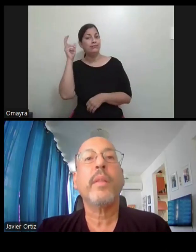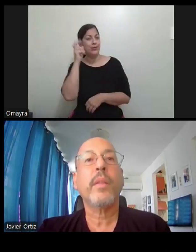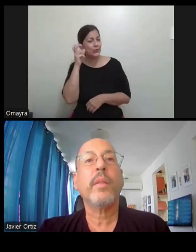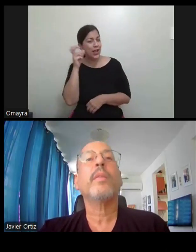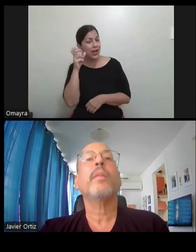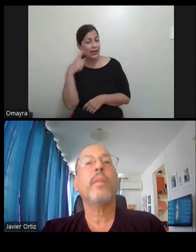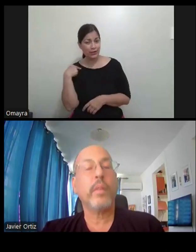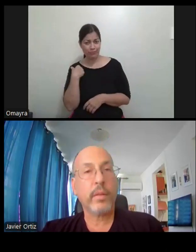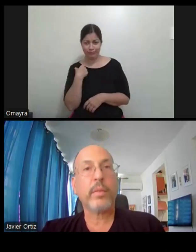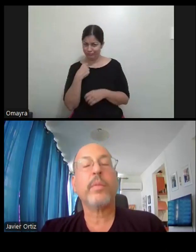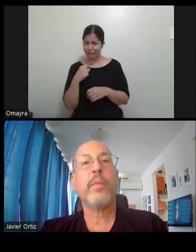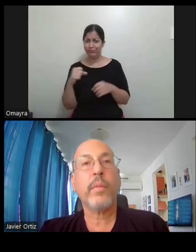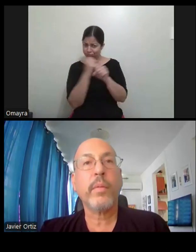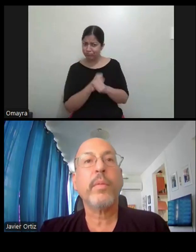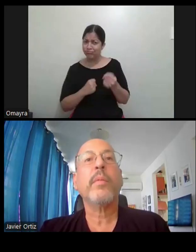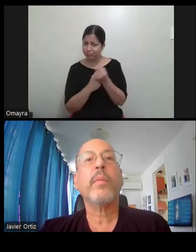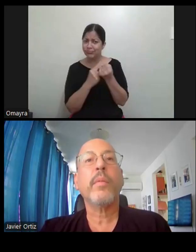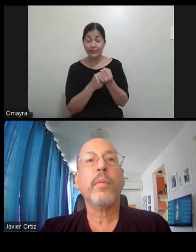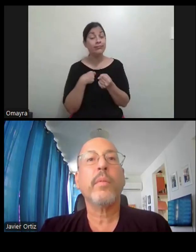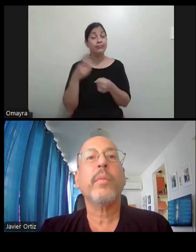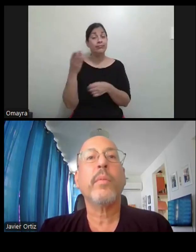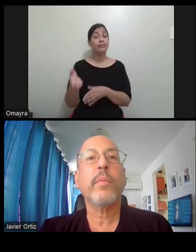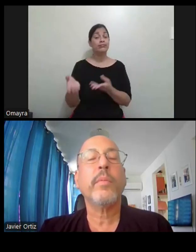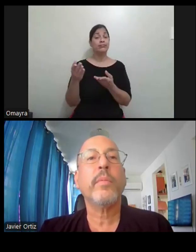y defenderla. Era tremenda